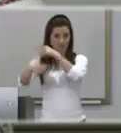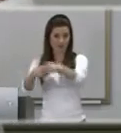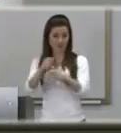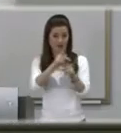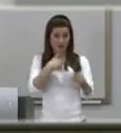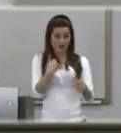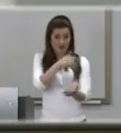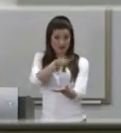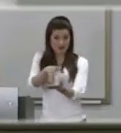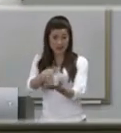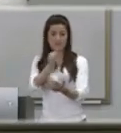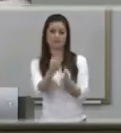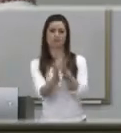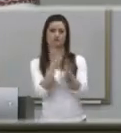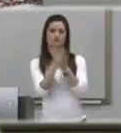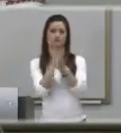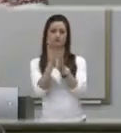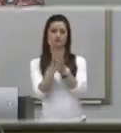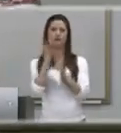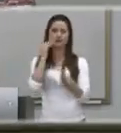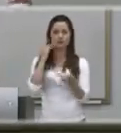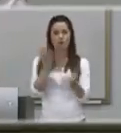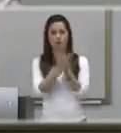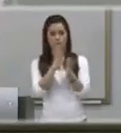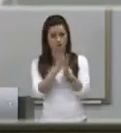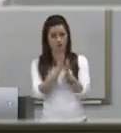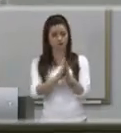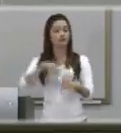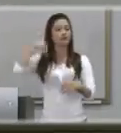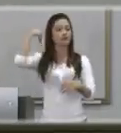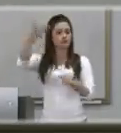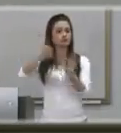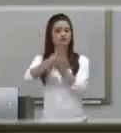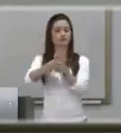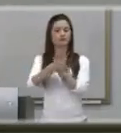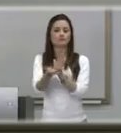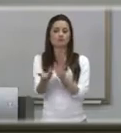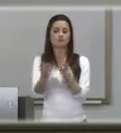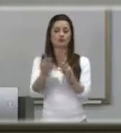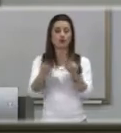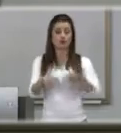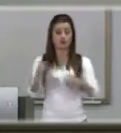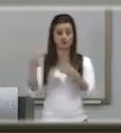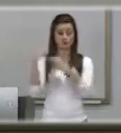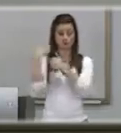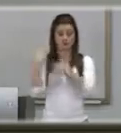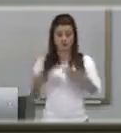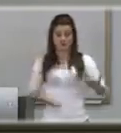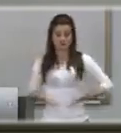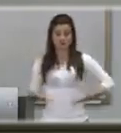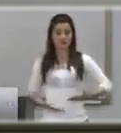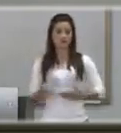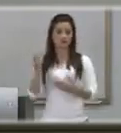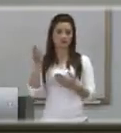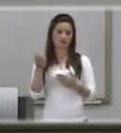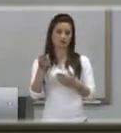compartirán la experiencia de haber hecho eso. Luego hablaremos sobre las obligaciones de los prestadores de servicios de salud sexual y